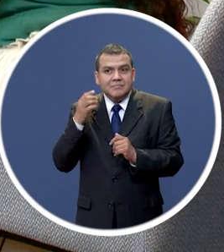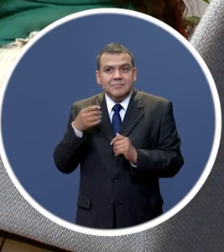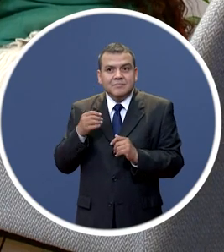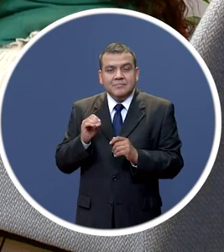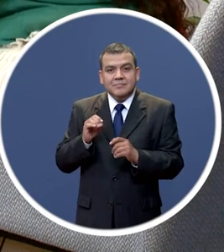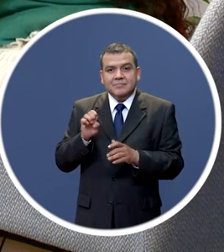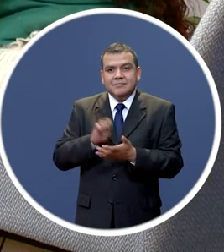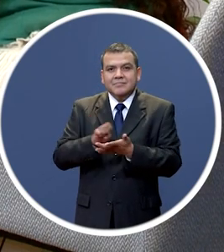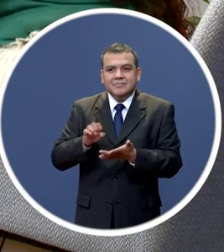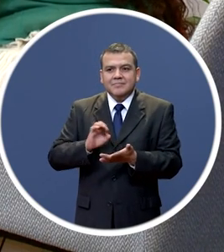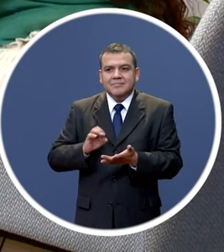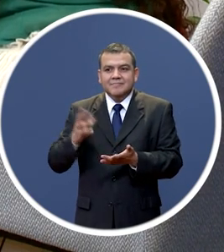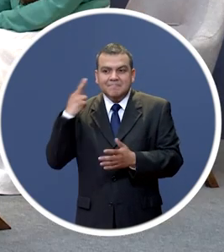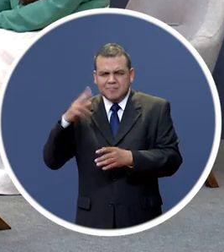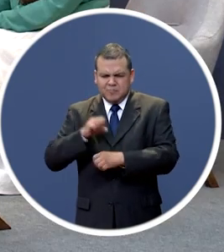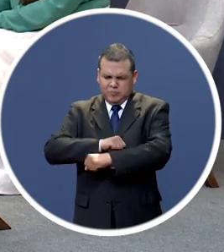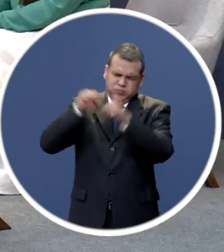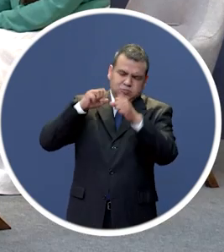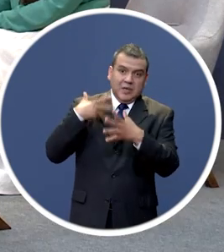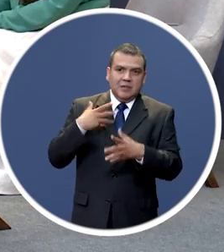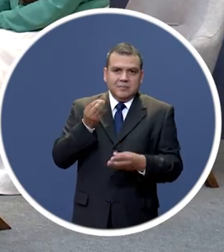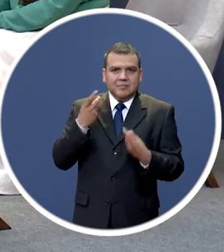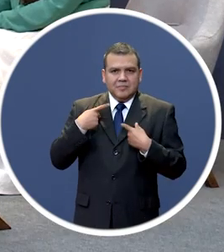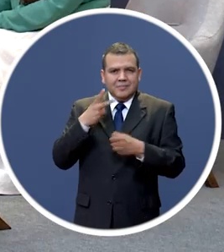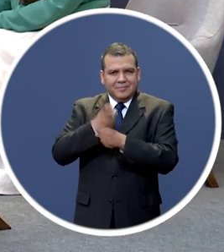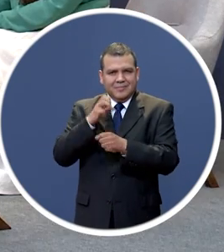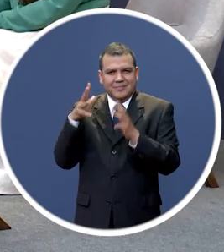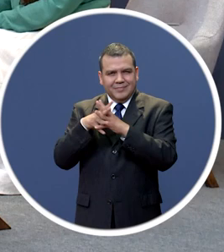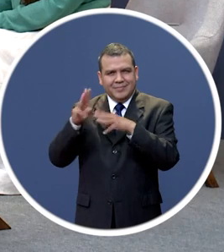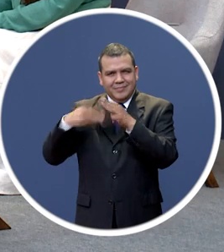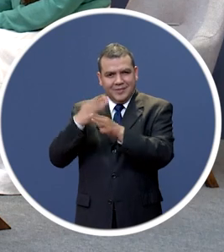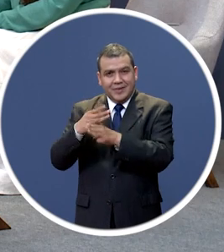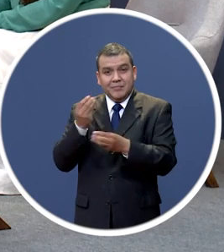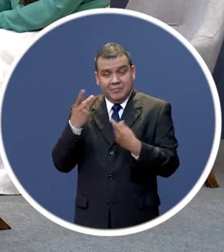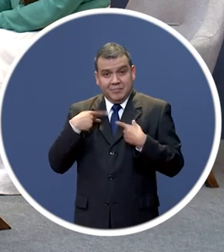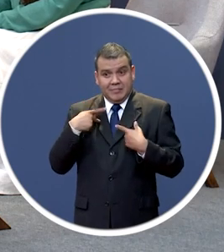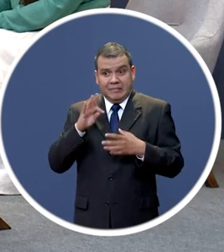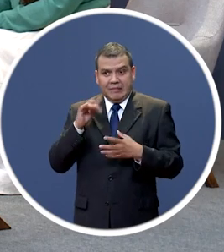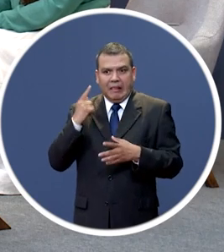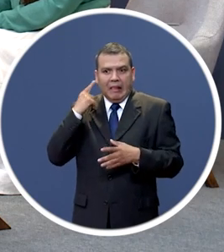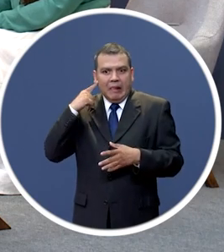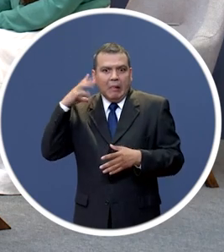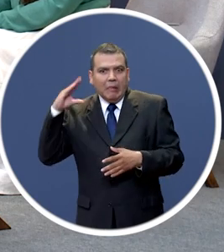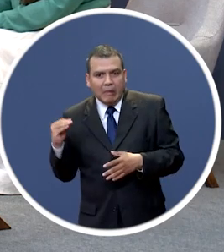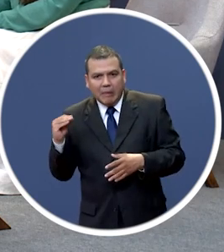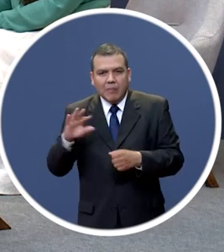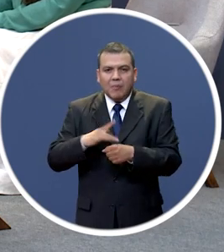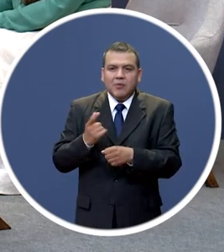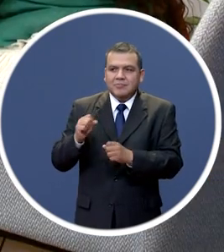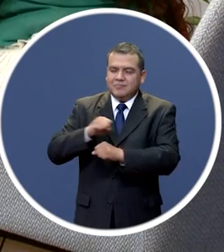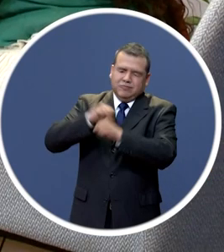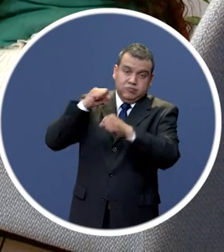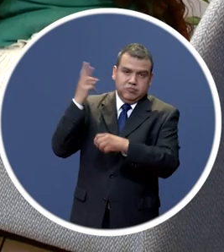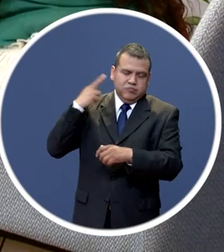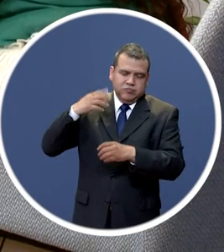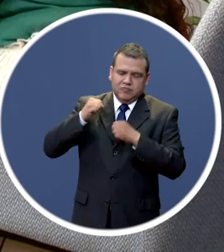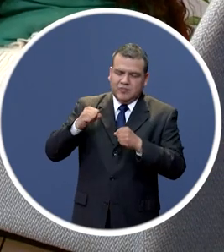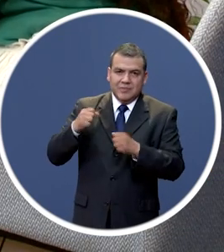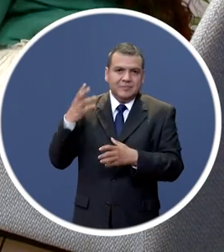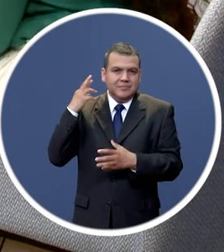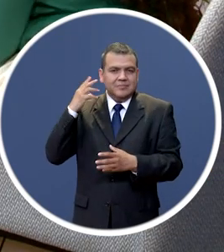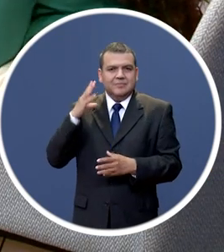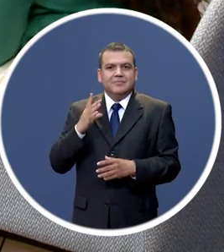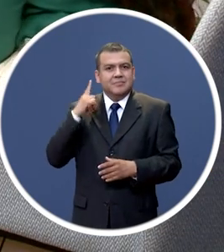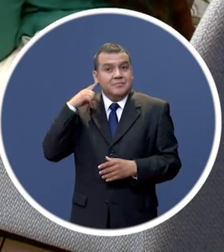ejemplo, las bombas cuando la Segunda Guerra Mundial, muchos sordos quedaron, quedaron, muchas personas quedaron sordas. sordas.